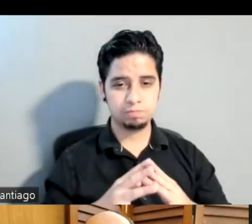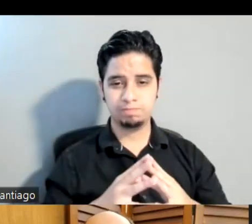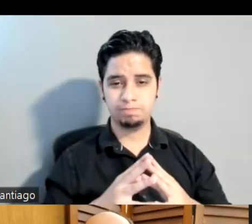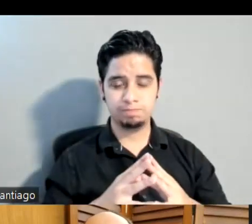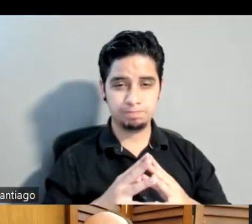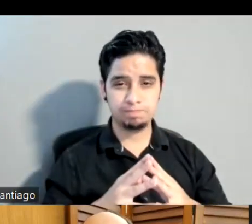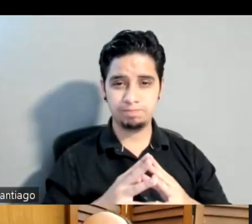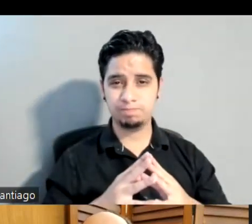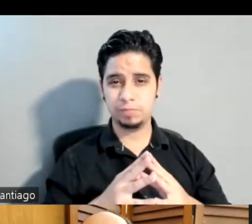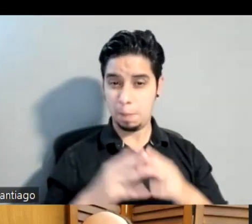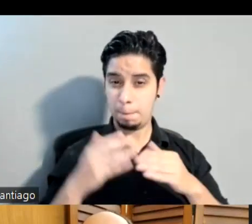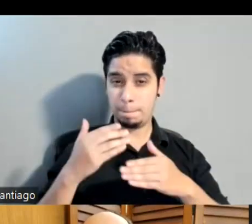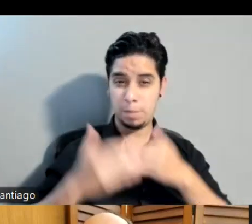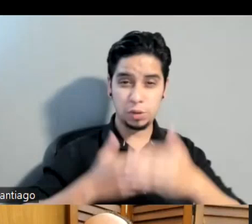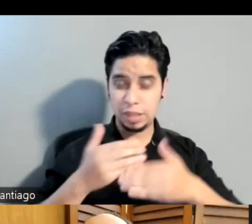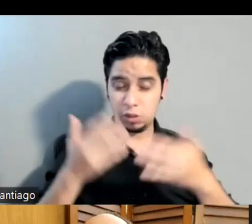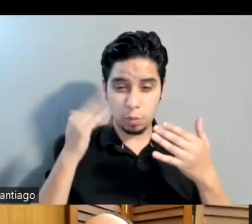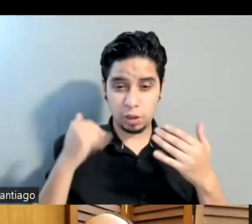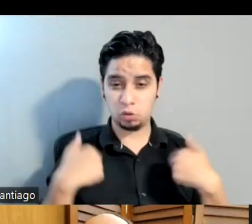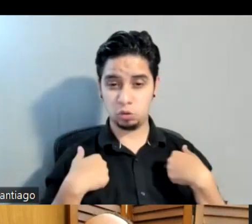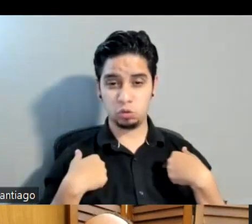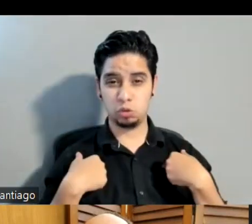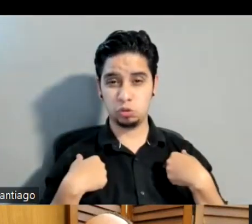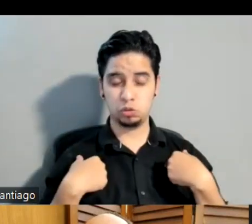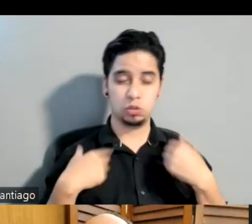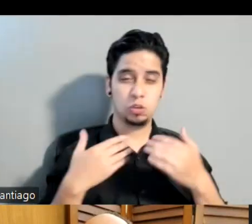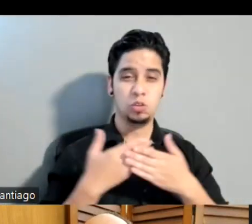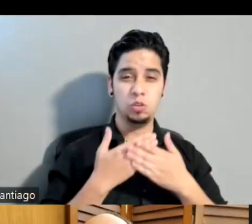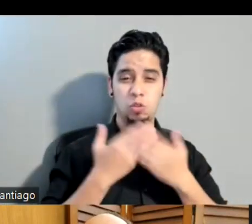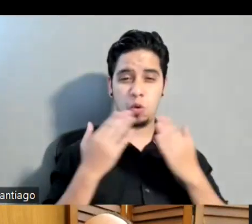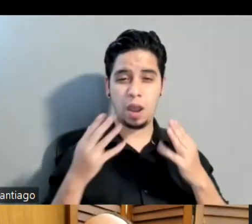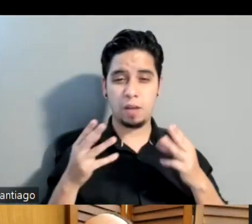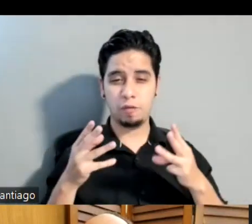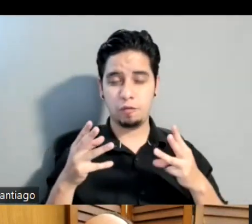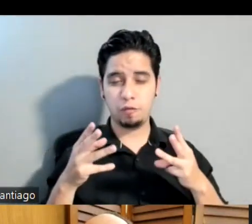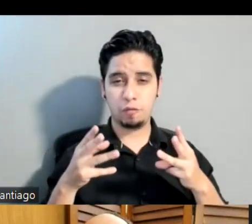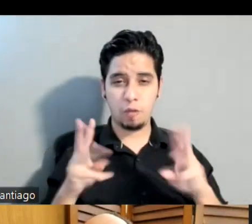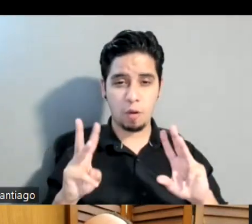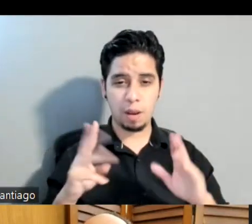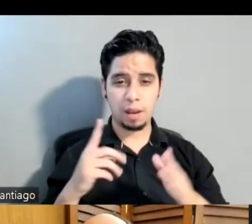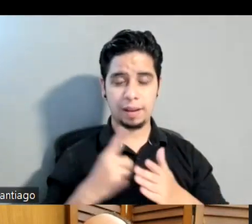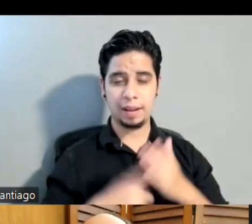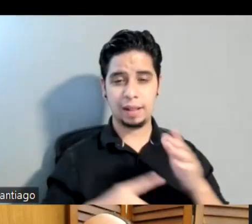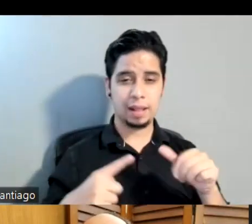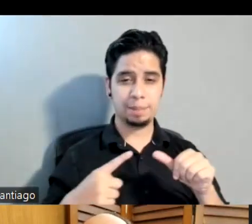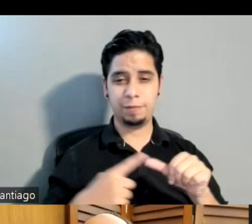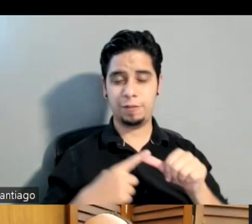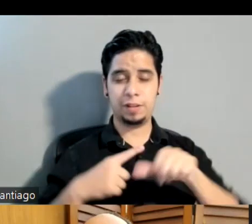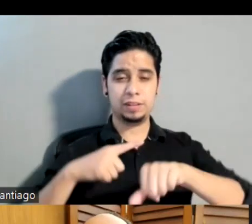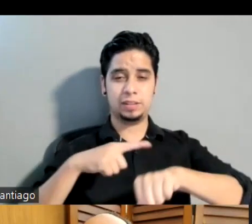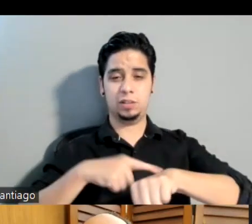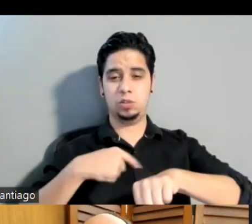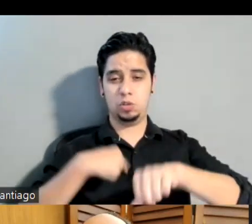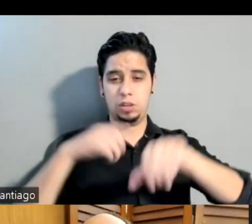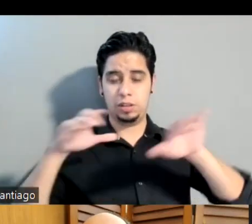en todo el proceso, porque no, o sea, no hay manera. No, es la primera vez que yo estoy haciendo algo